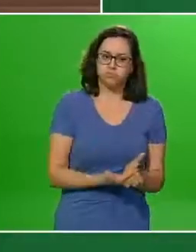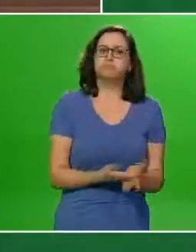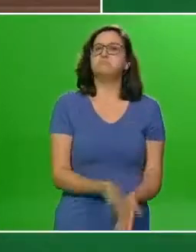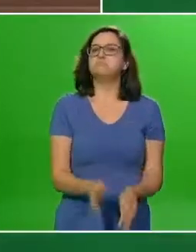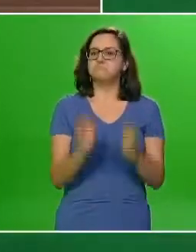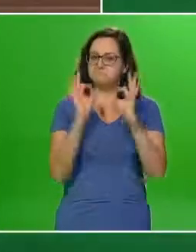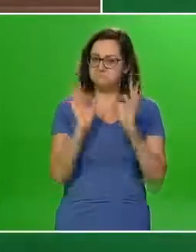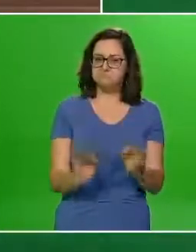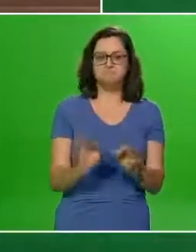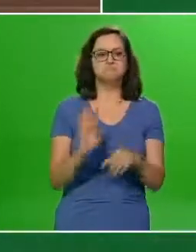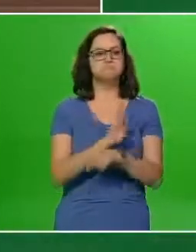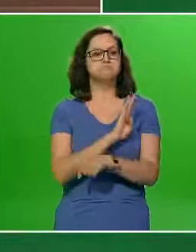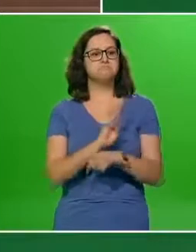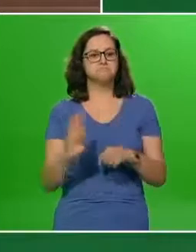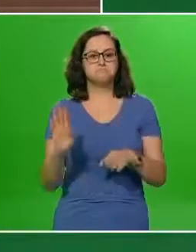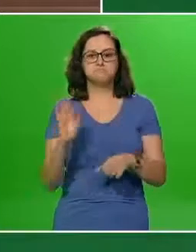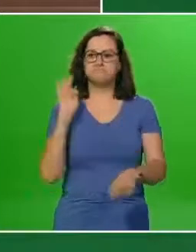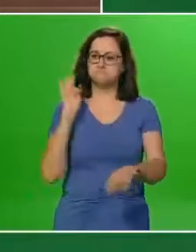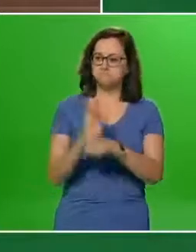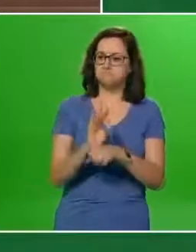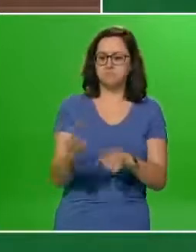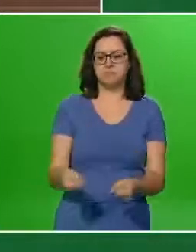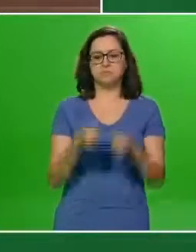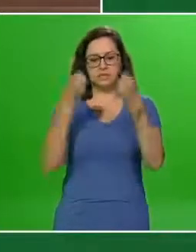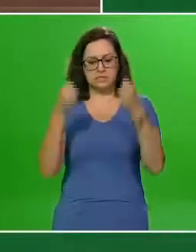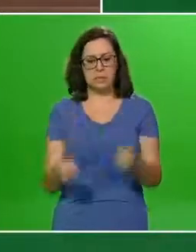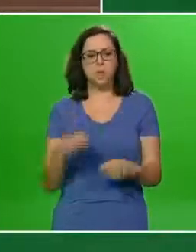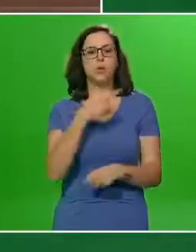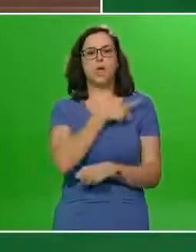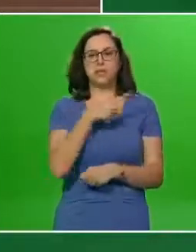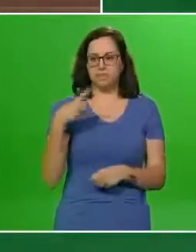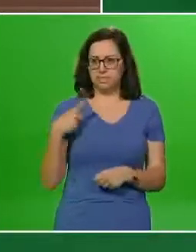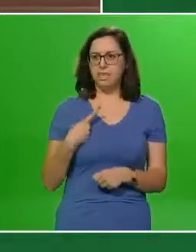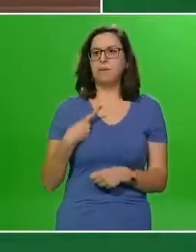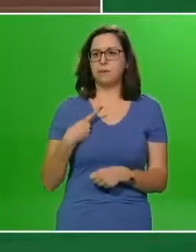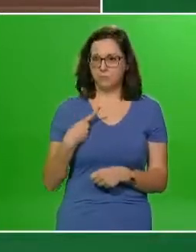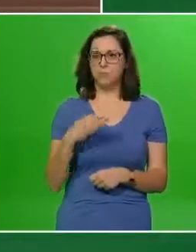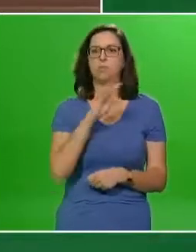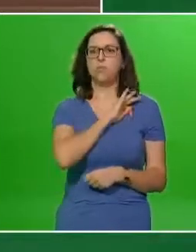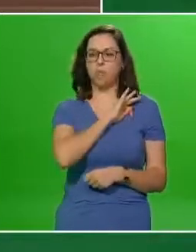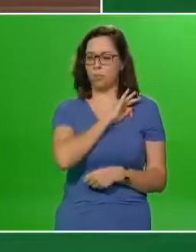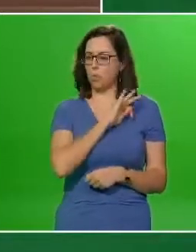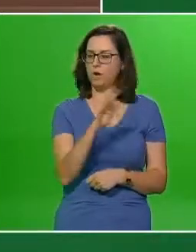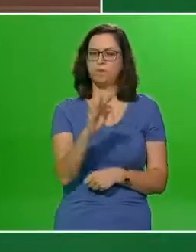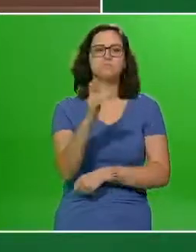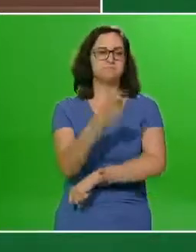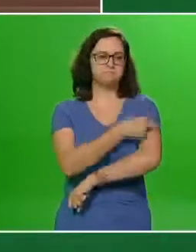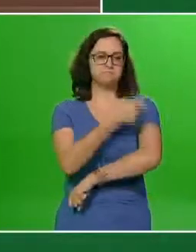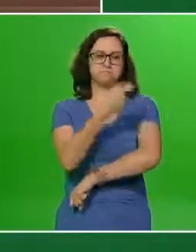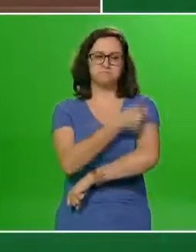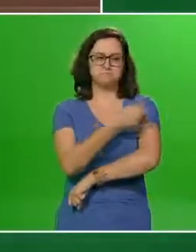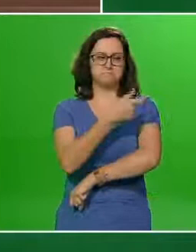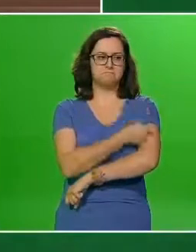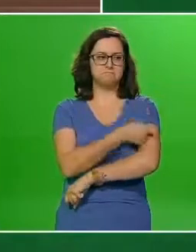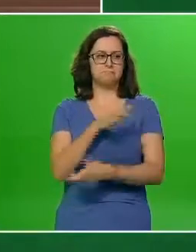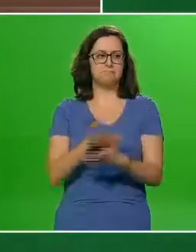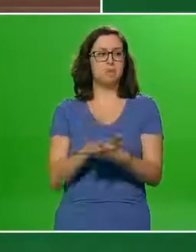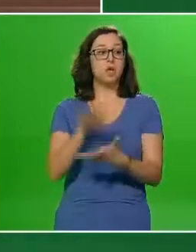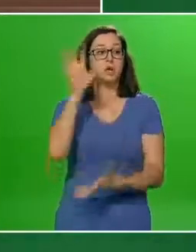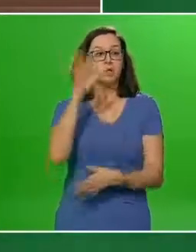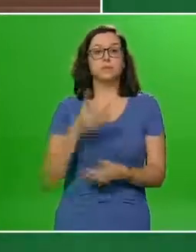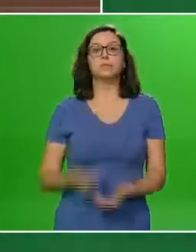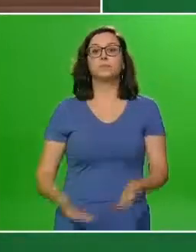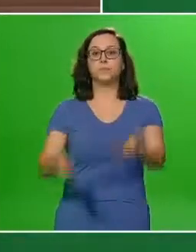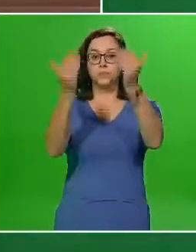asegurar que son vacunas seguras y que se deben aplicar y se pueden aplicar en prácticamente toda la población. La siguiente, por